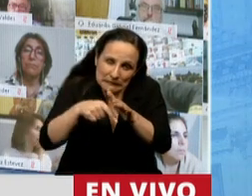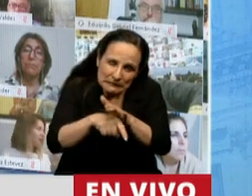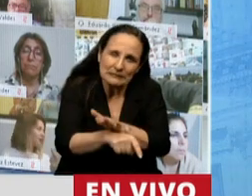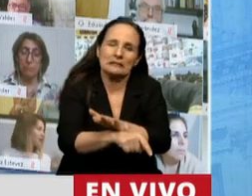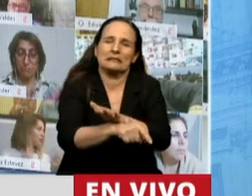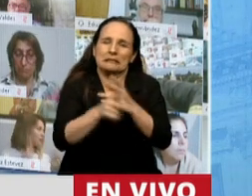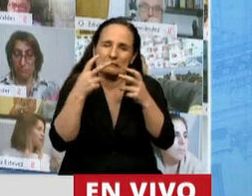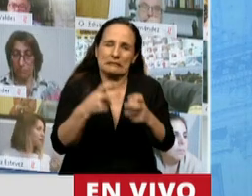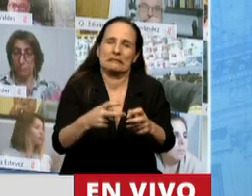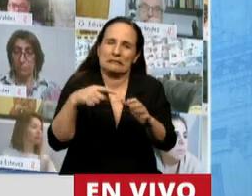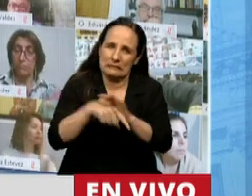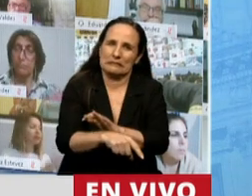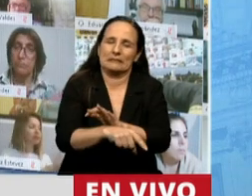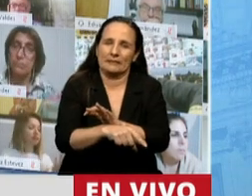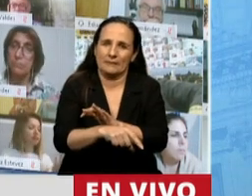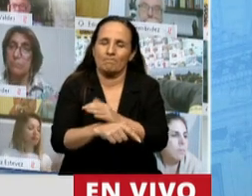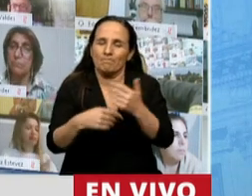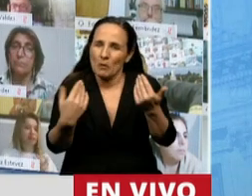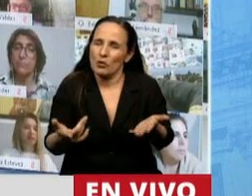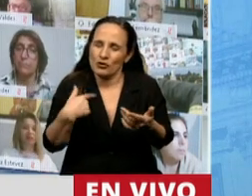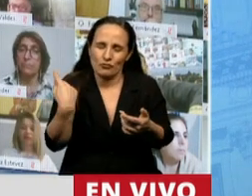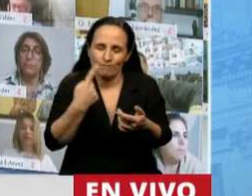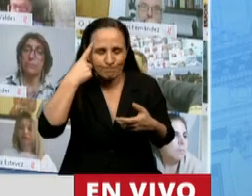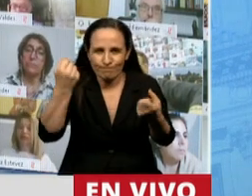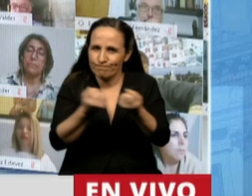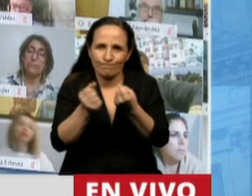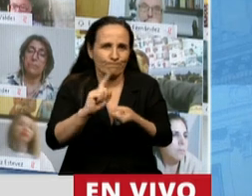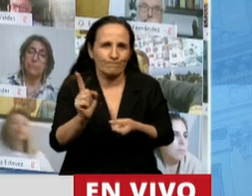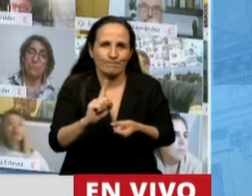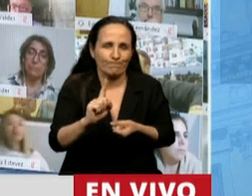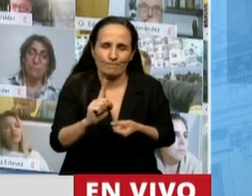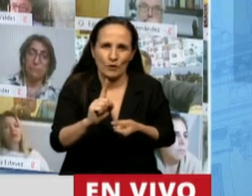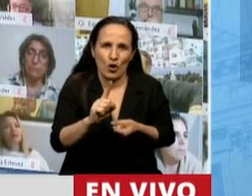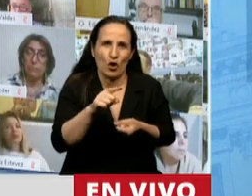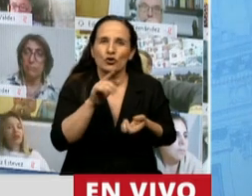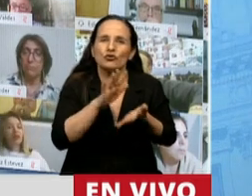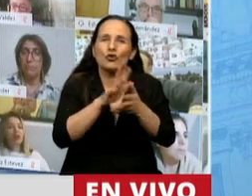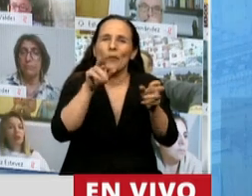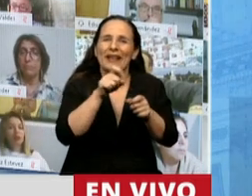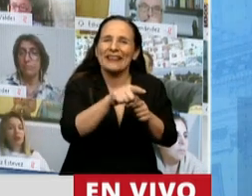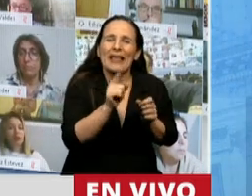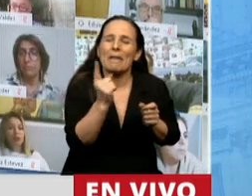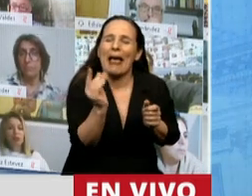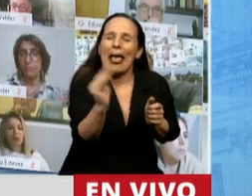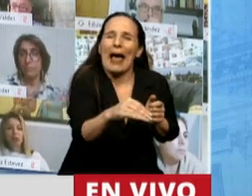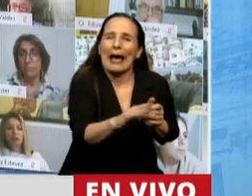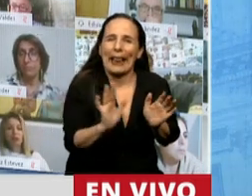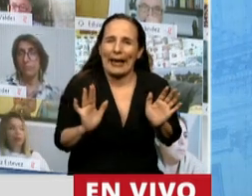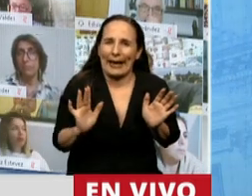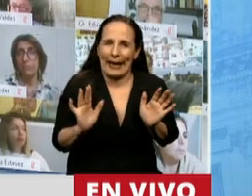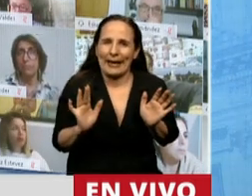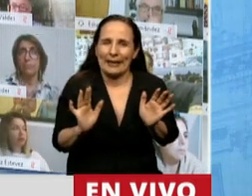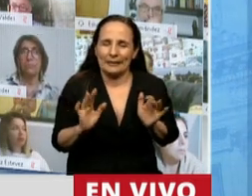pormenorizado por lo que no estamos de acuerdo con esa redacción propuesta por ese aspecto por ese agregado